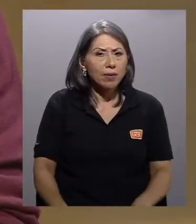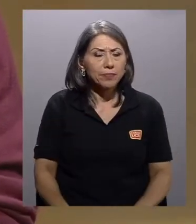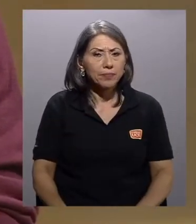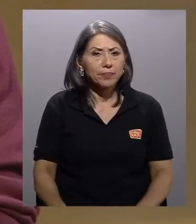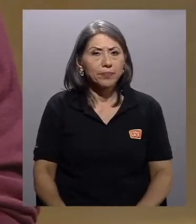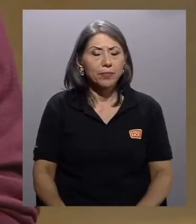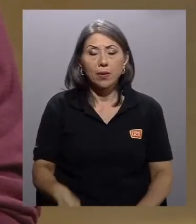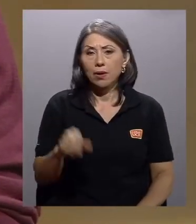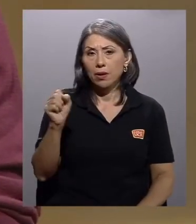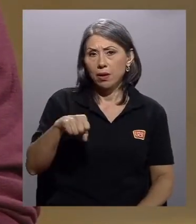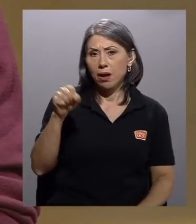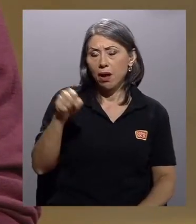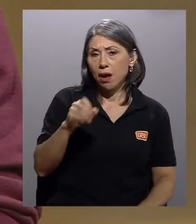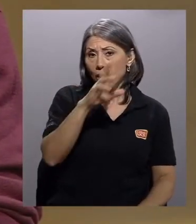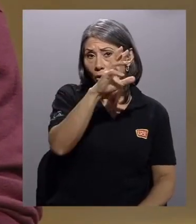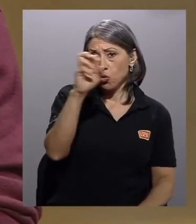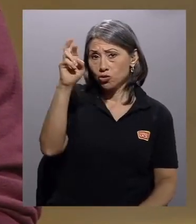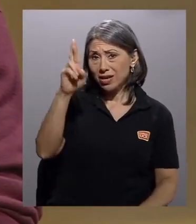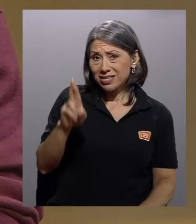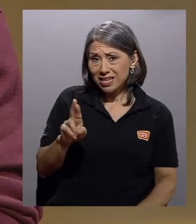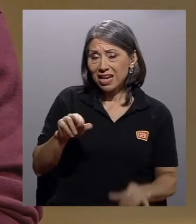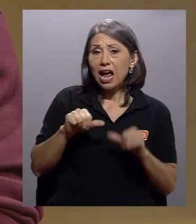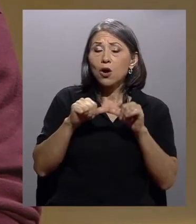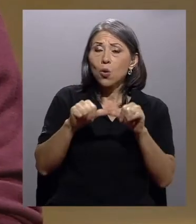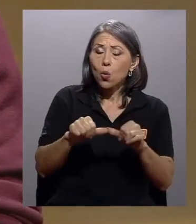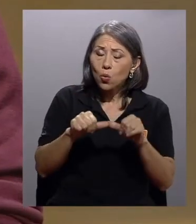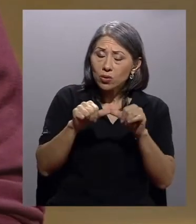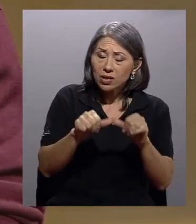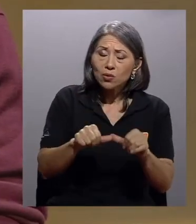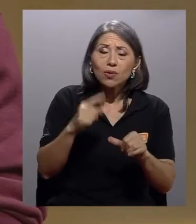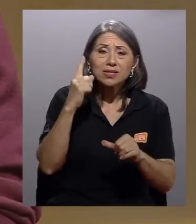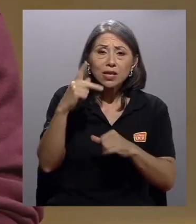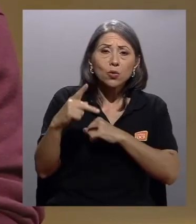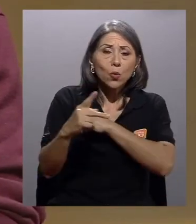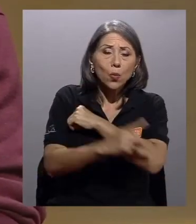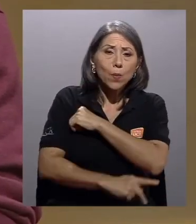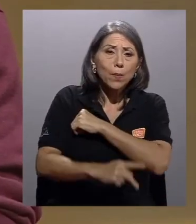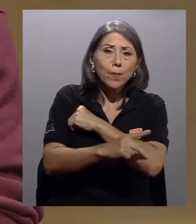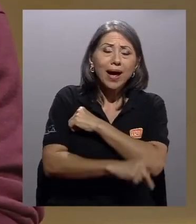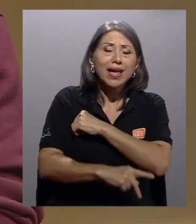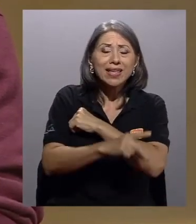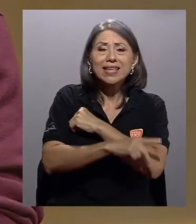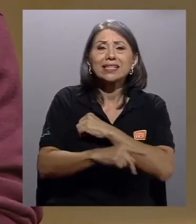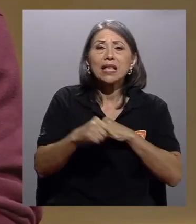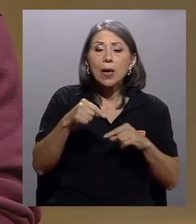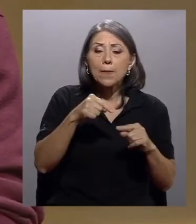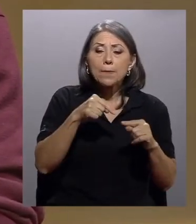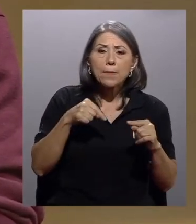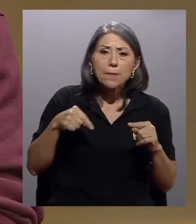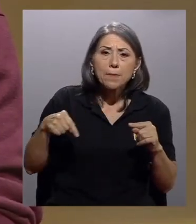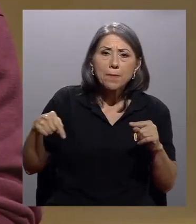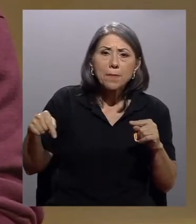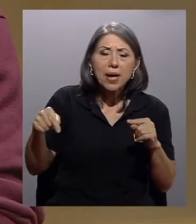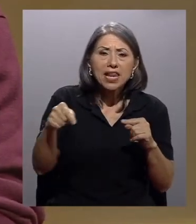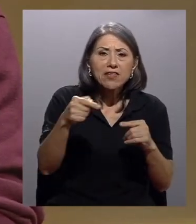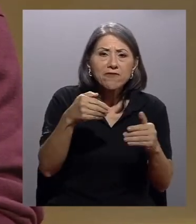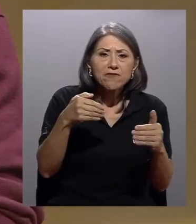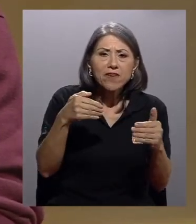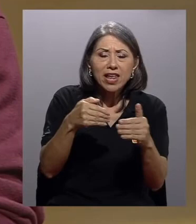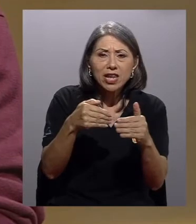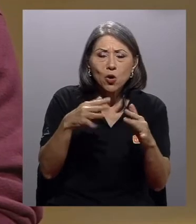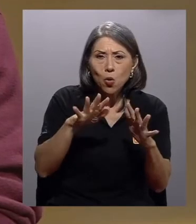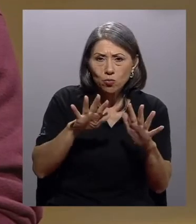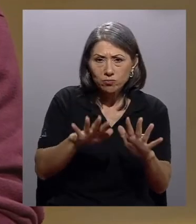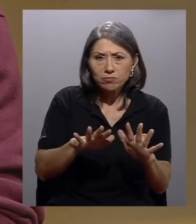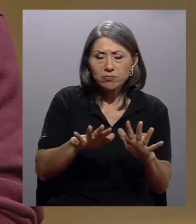Costa Rica sigue siendo un país periférico en la acumulación global. O sea, que en el sistema mundo,